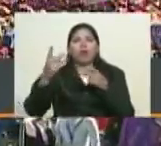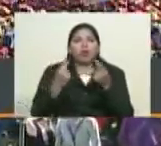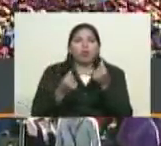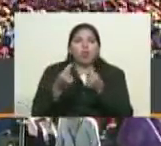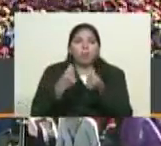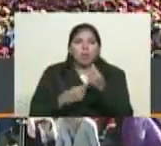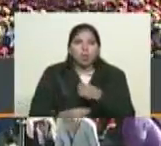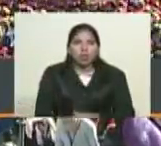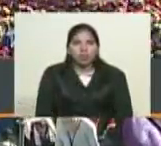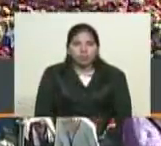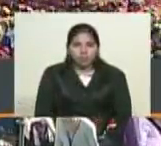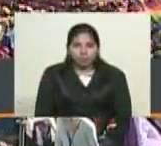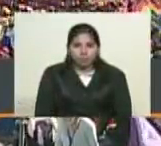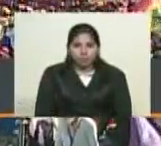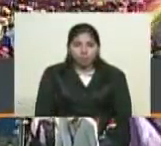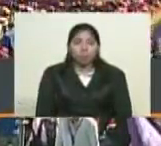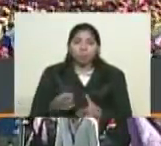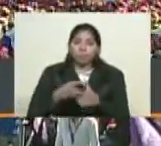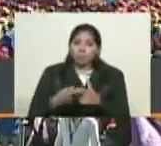Así que yo